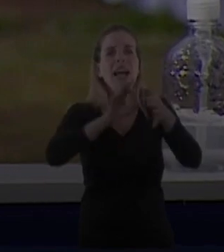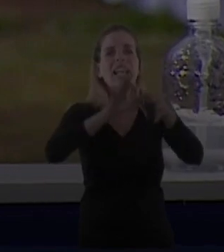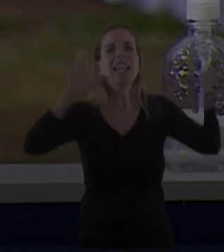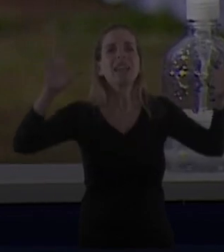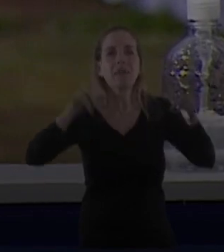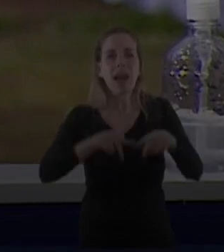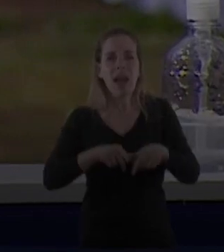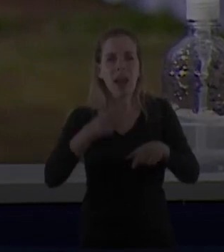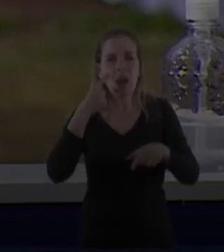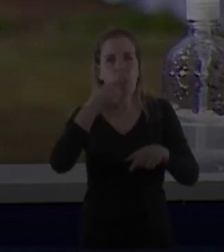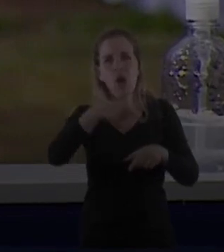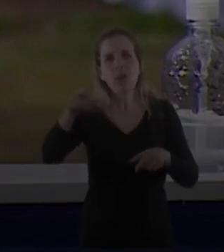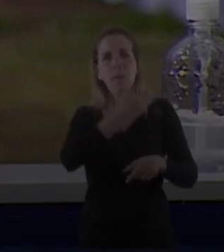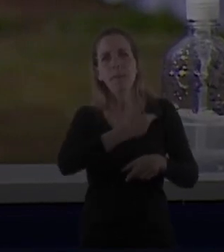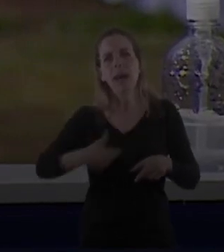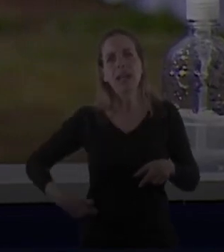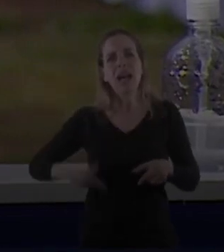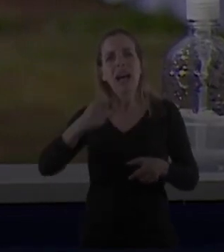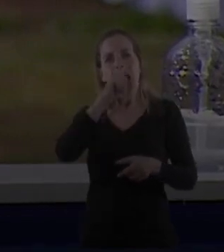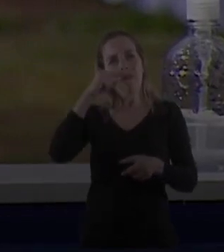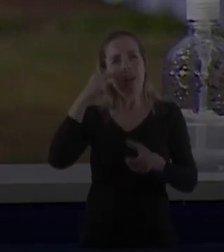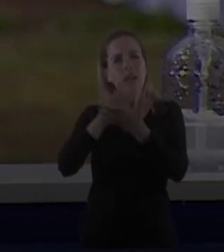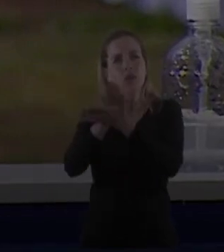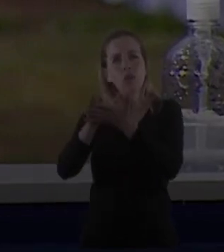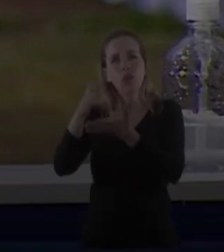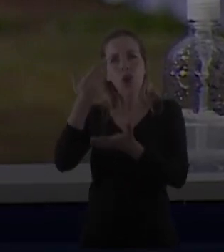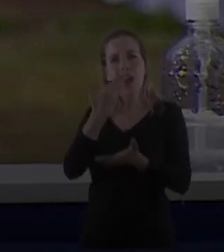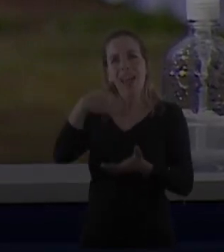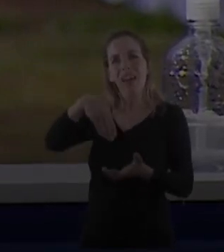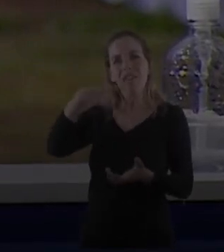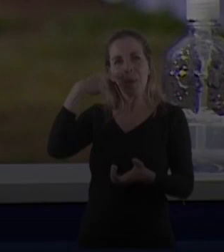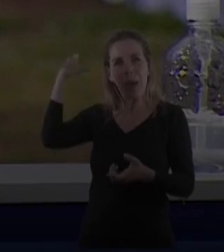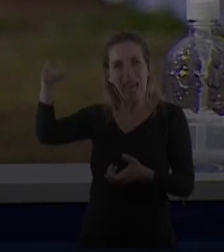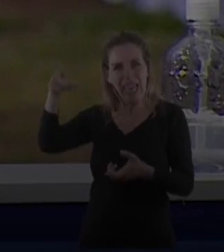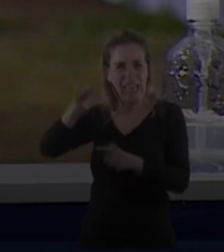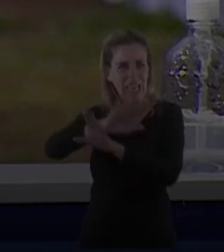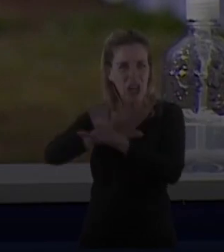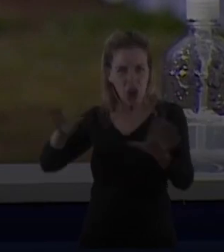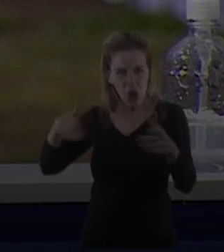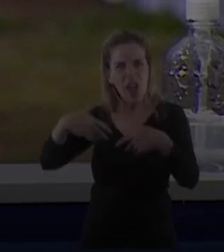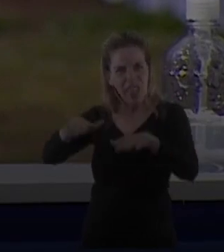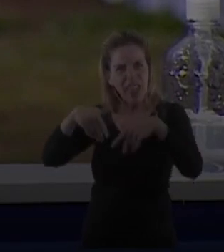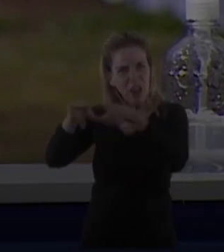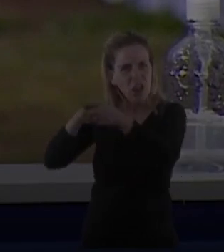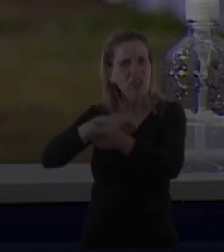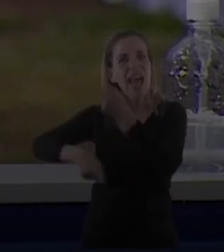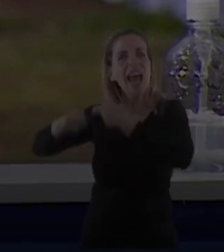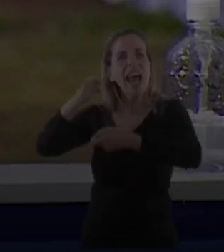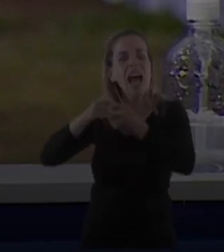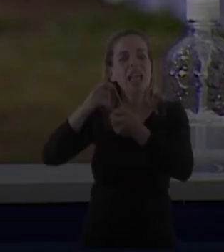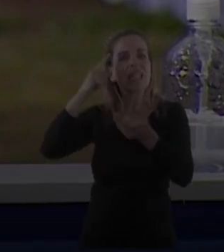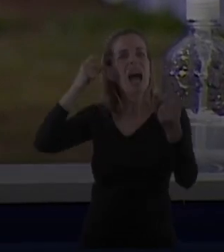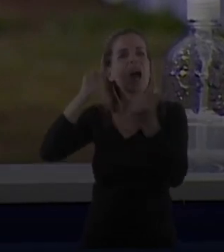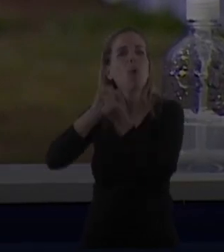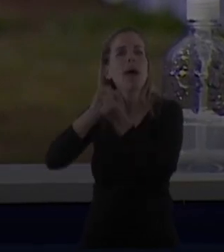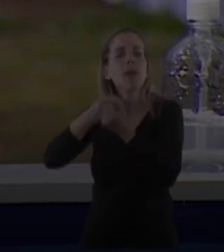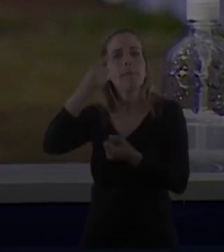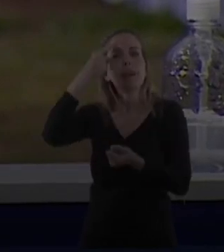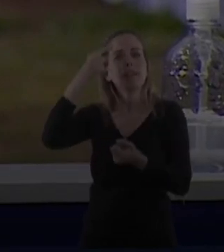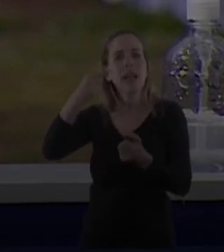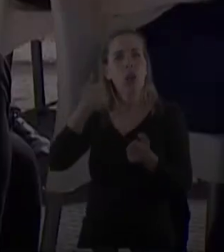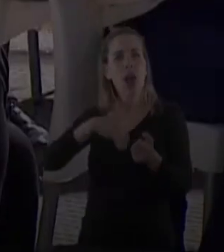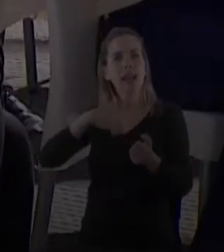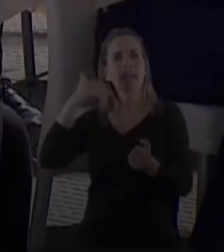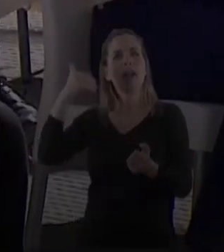arreglar cualquier cosa con el fondo, déjenlo que negocie con dignidad, déjenlo que negocie para que Argentina tenga futuro, para